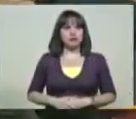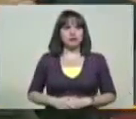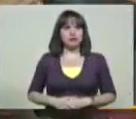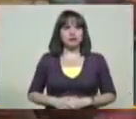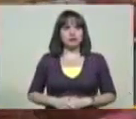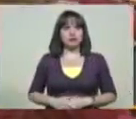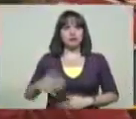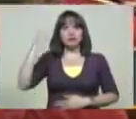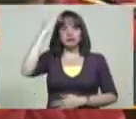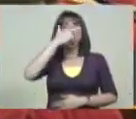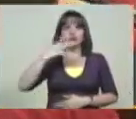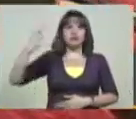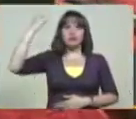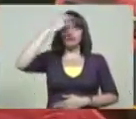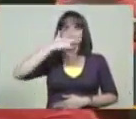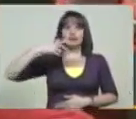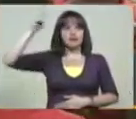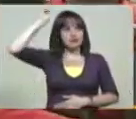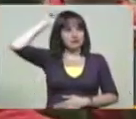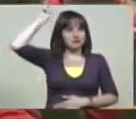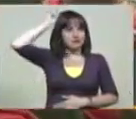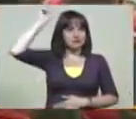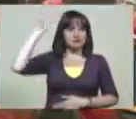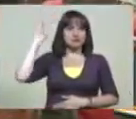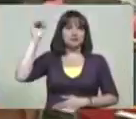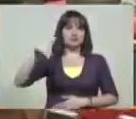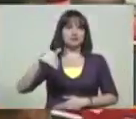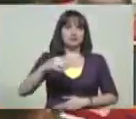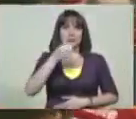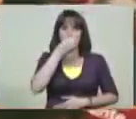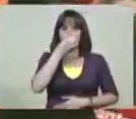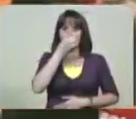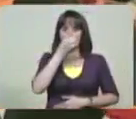sudáfrica perú argentina guatemala